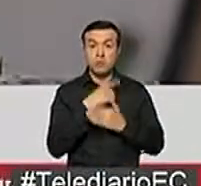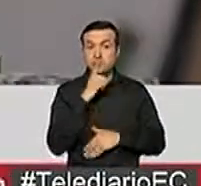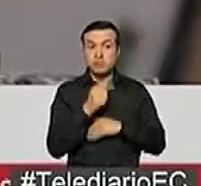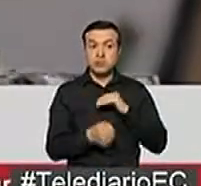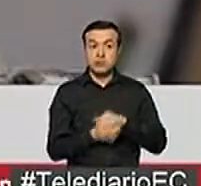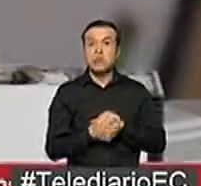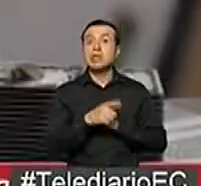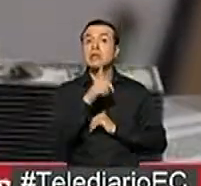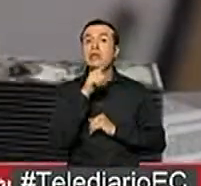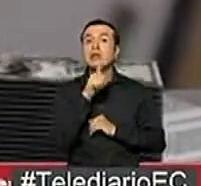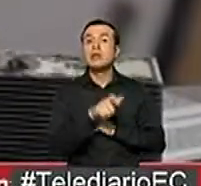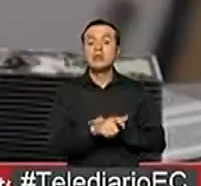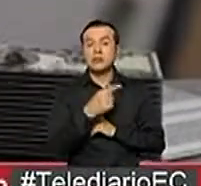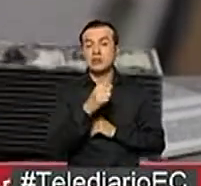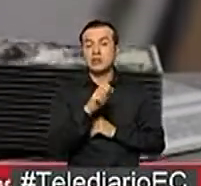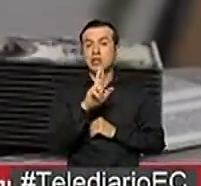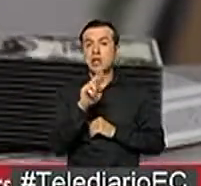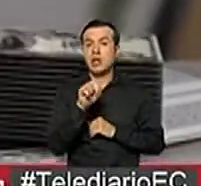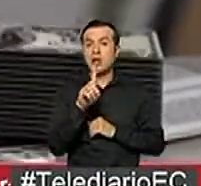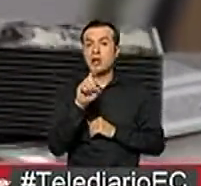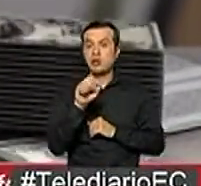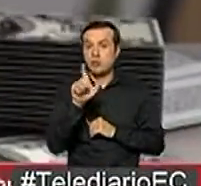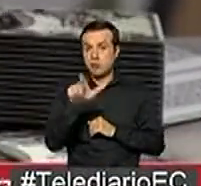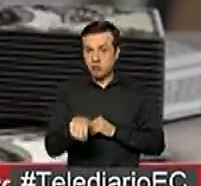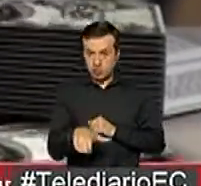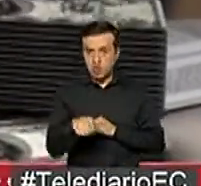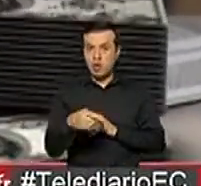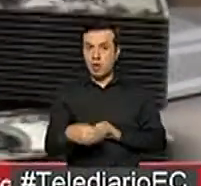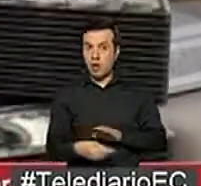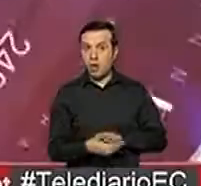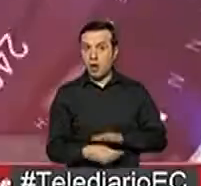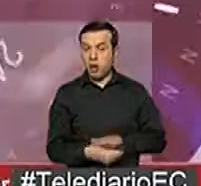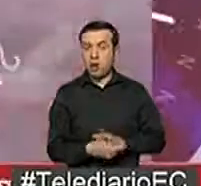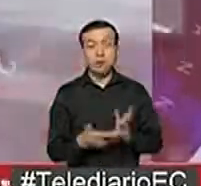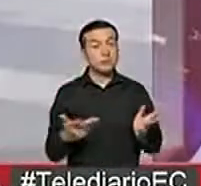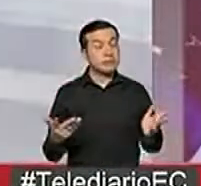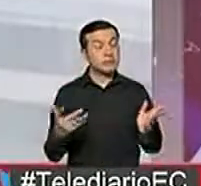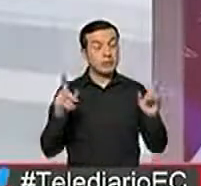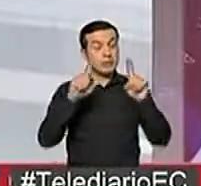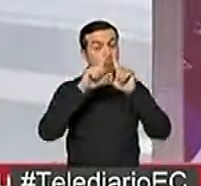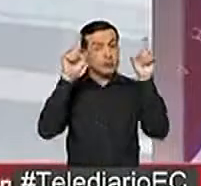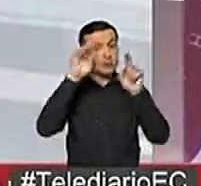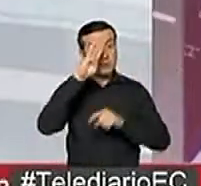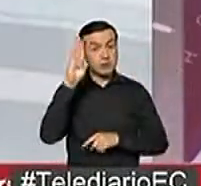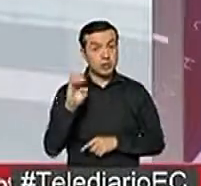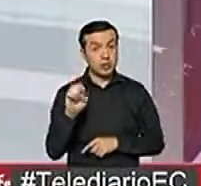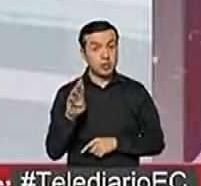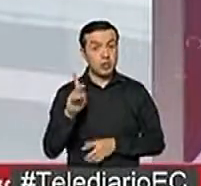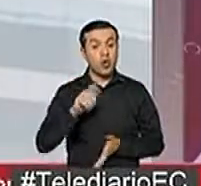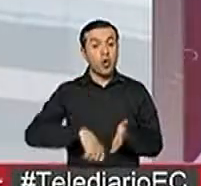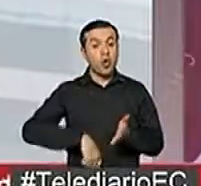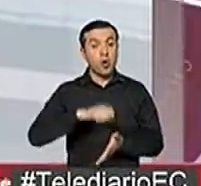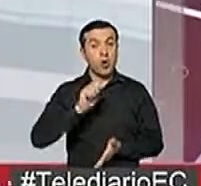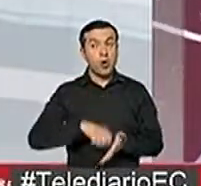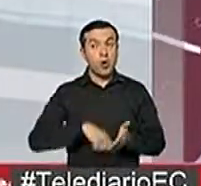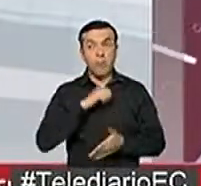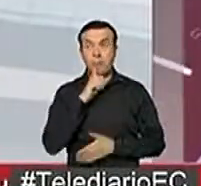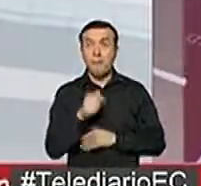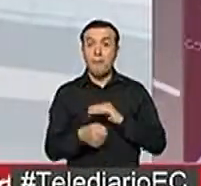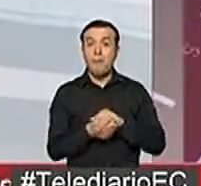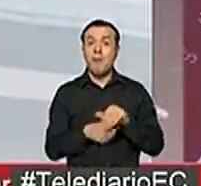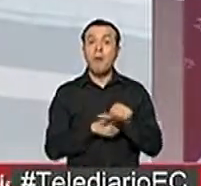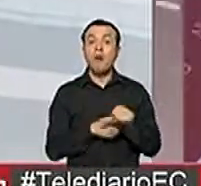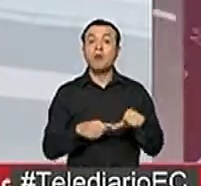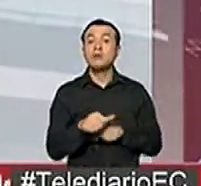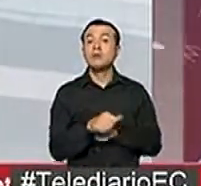su colaborador Geraldo de Sousa, quien también realizó varias entregas. Odebrecht habría firmado un contrato ficticio para la asesoría